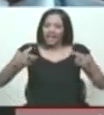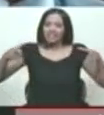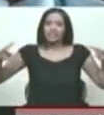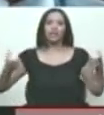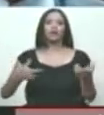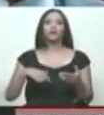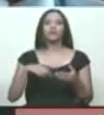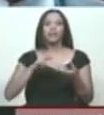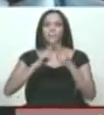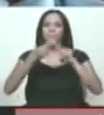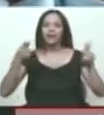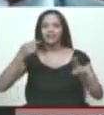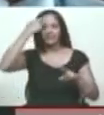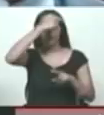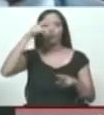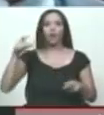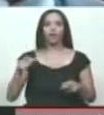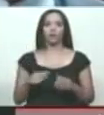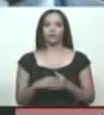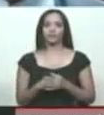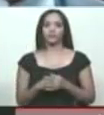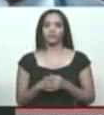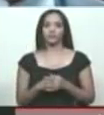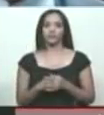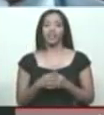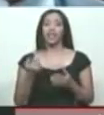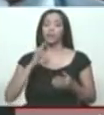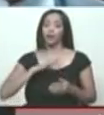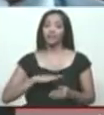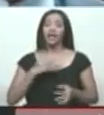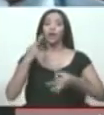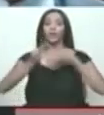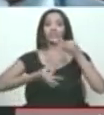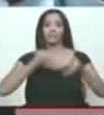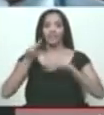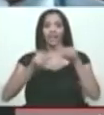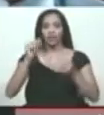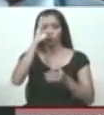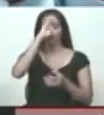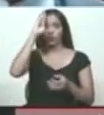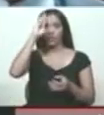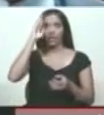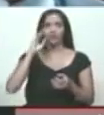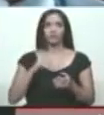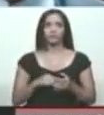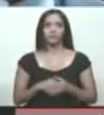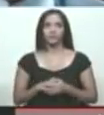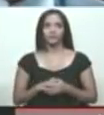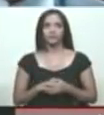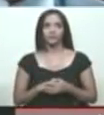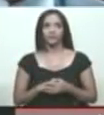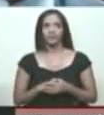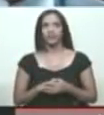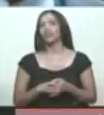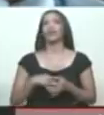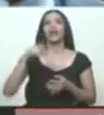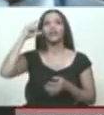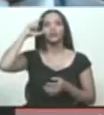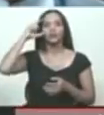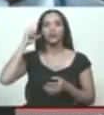pueblo. Hemos estado explicando, Diosdado, en estos días,